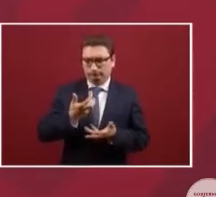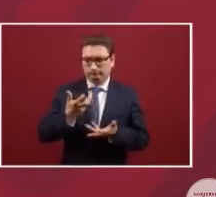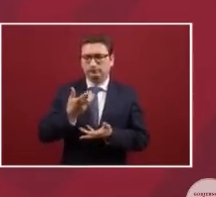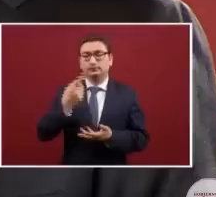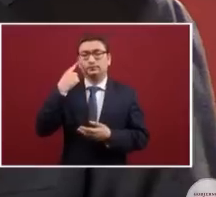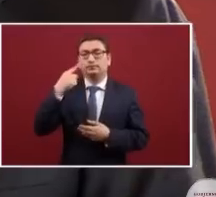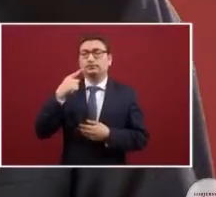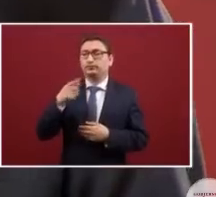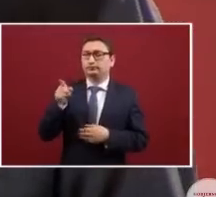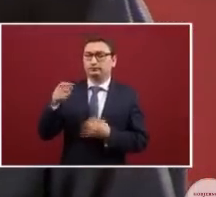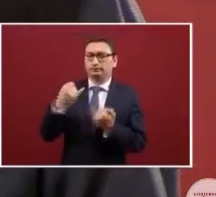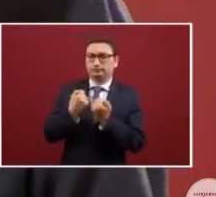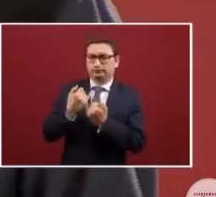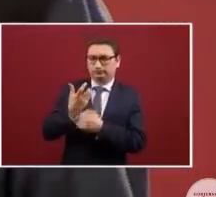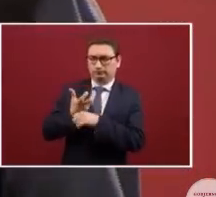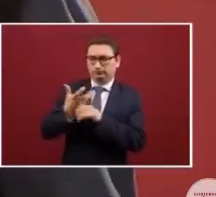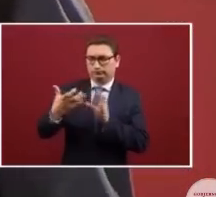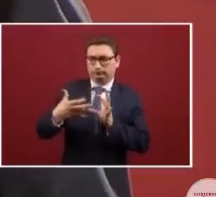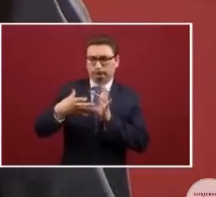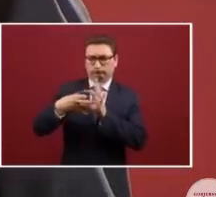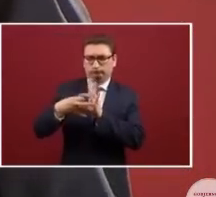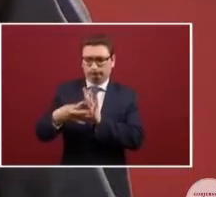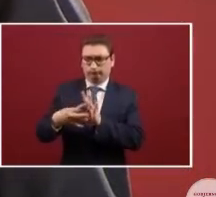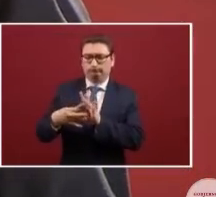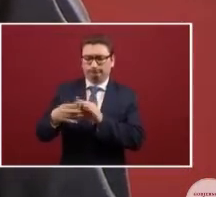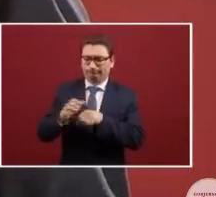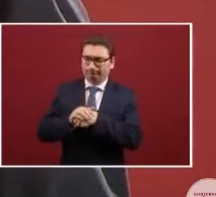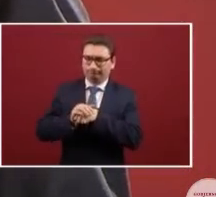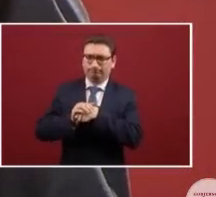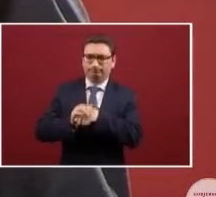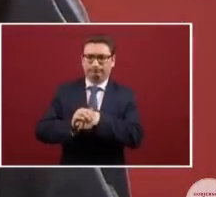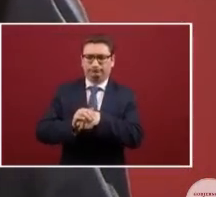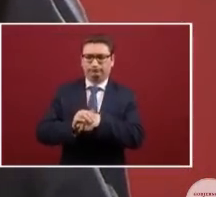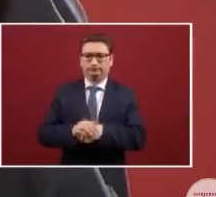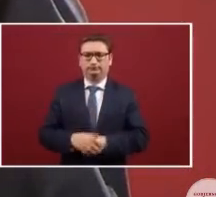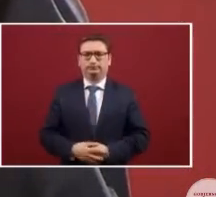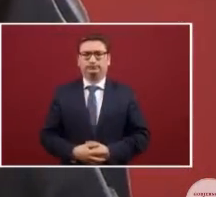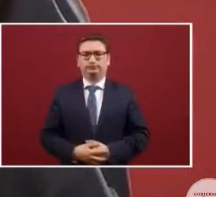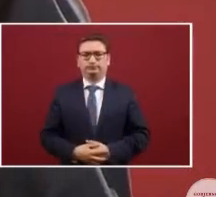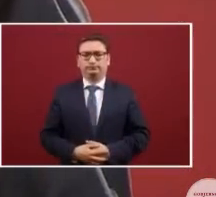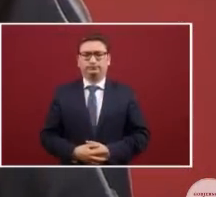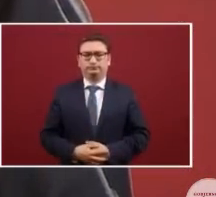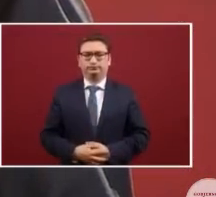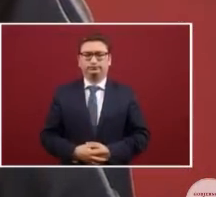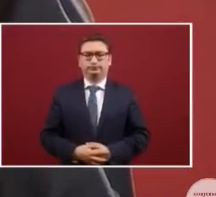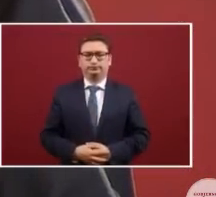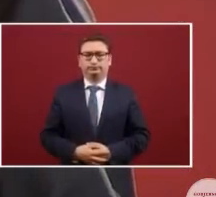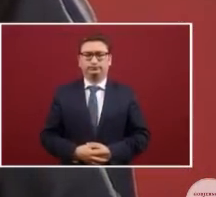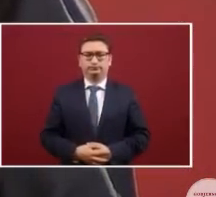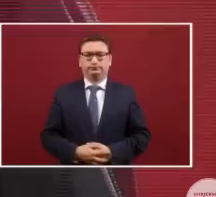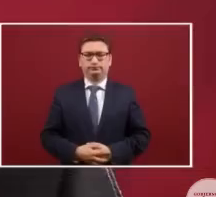amistad con el pueblo de Estados Unidos.